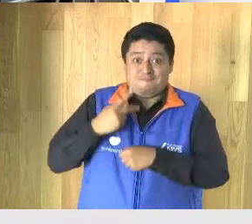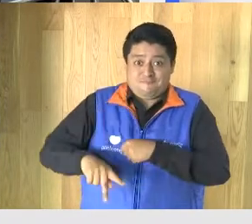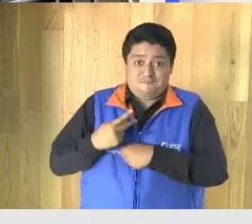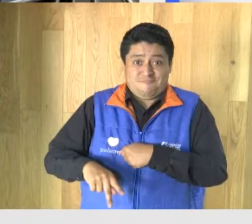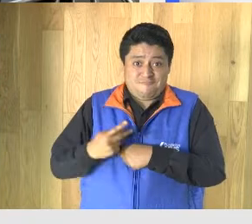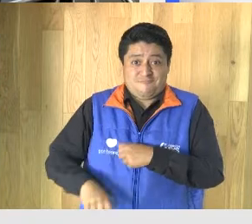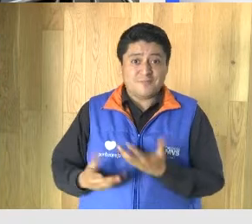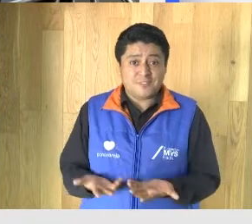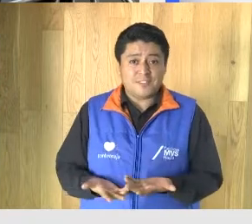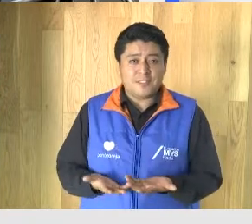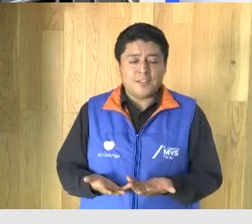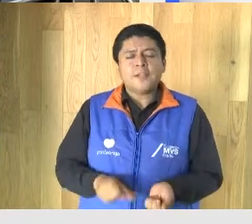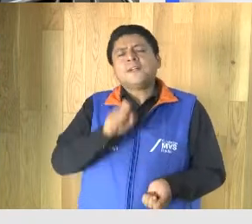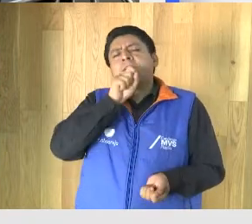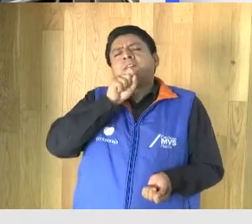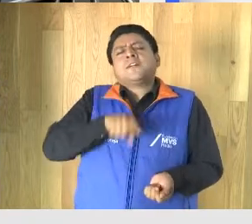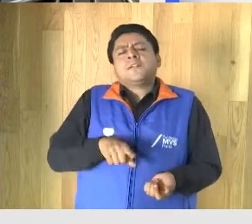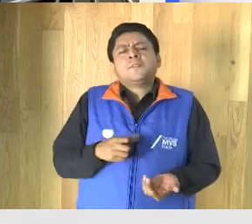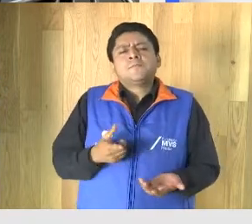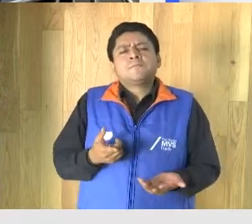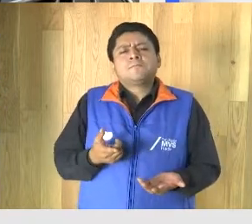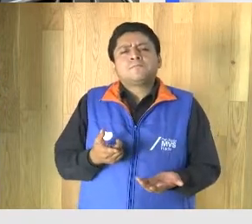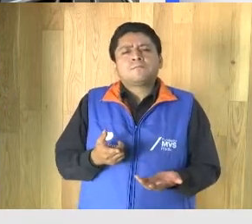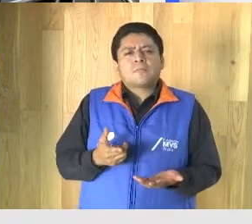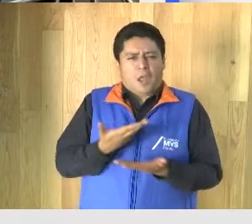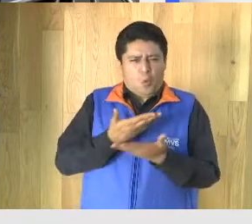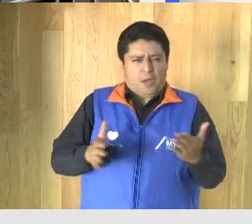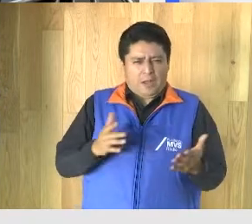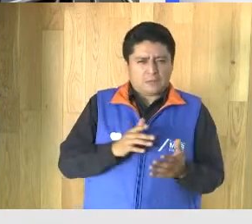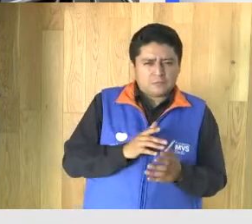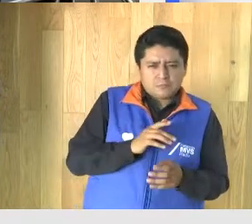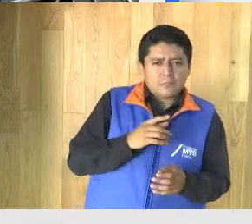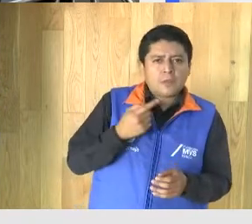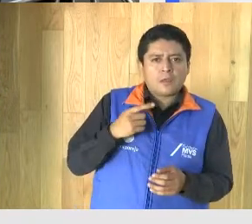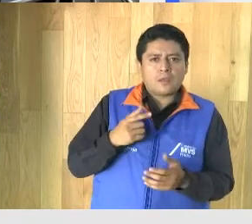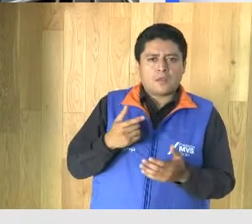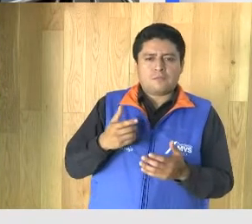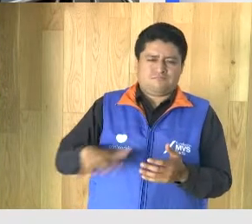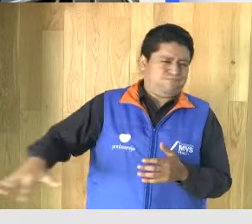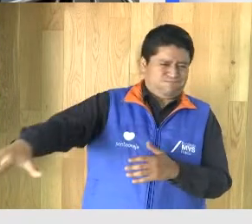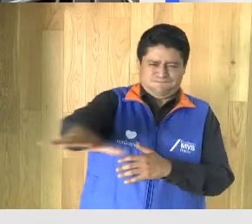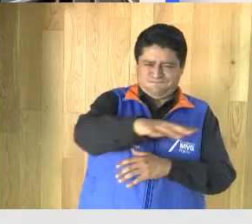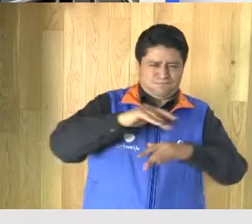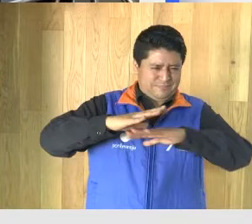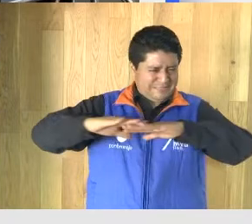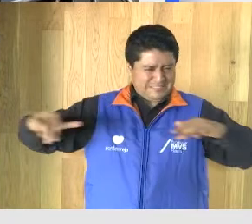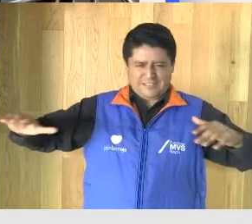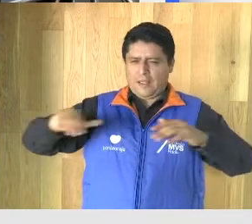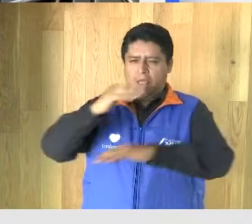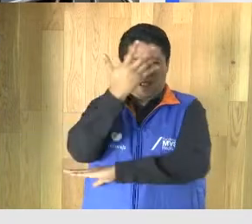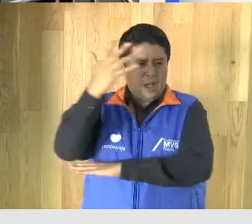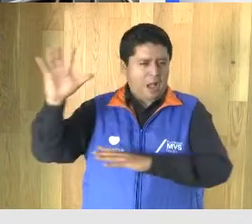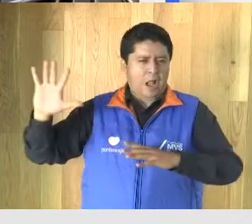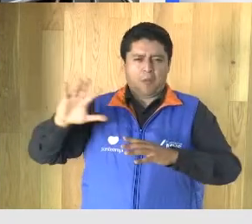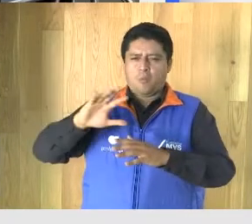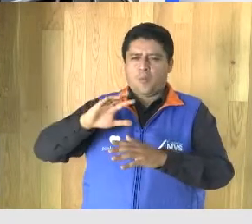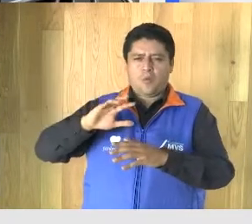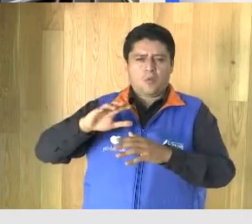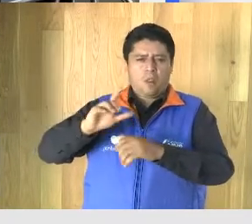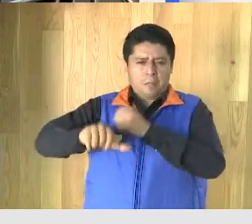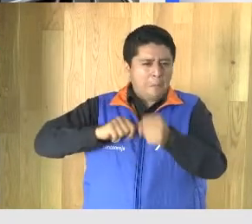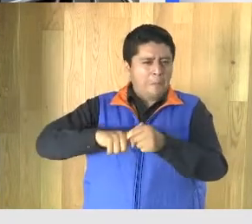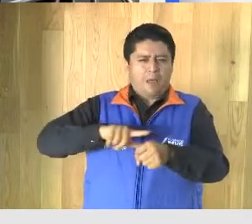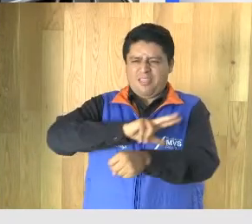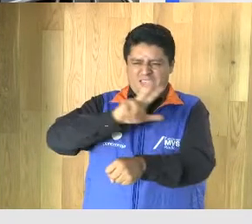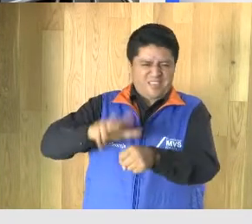que se mide esa biocapacidad, es decir, lo que estamos extrayendo de la naturaleza y lo que la naturaleza de manera